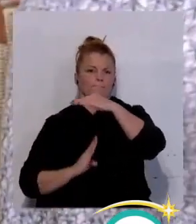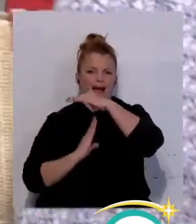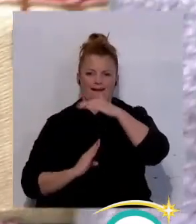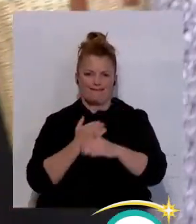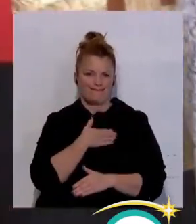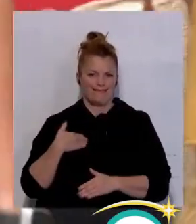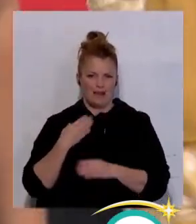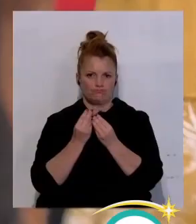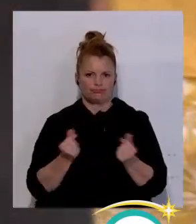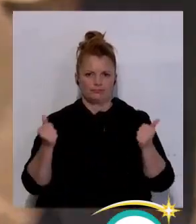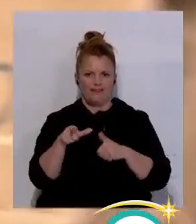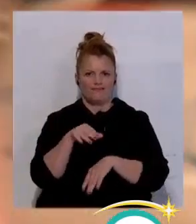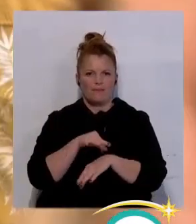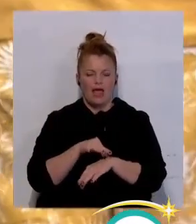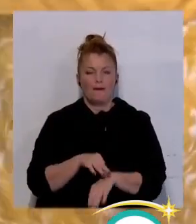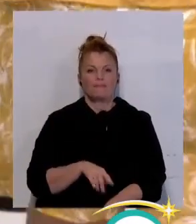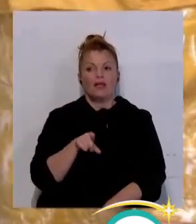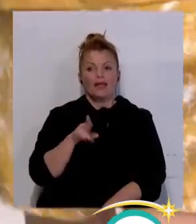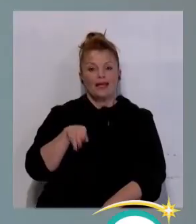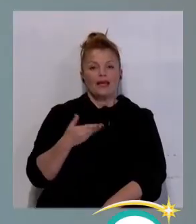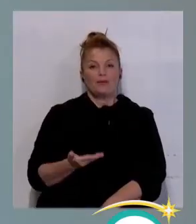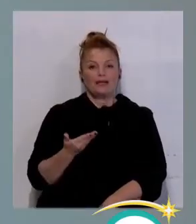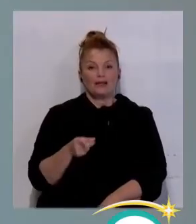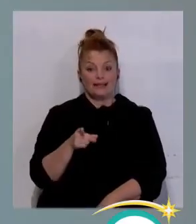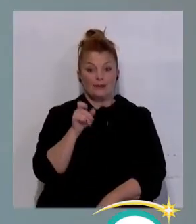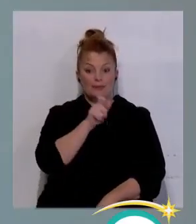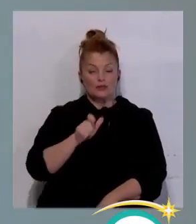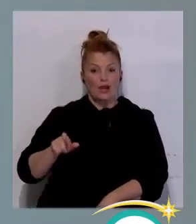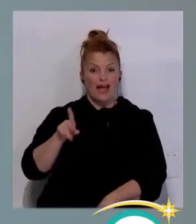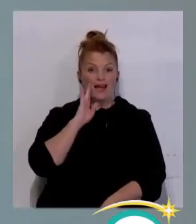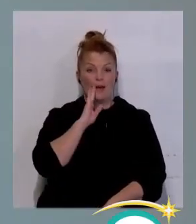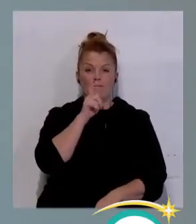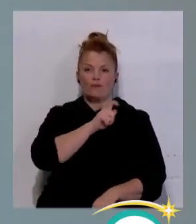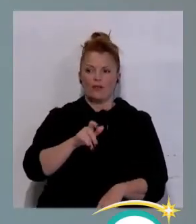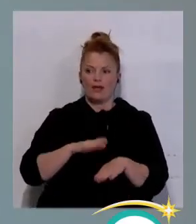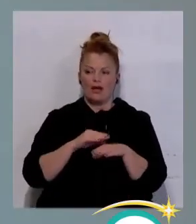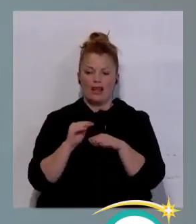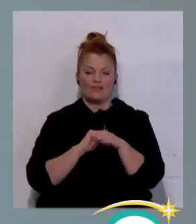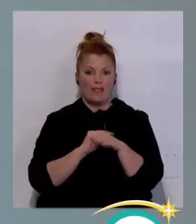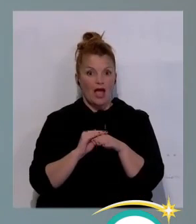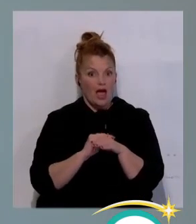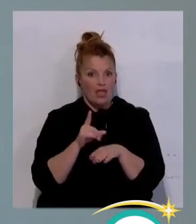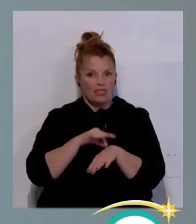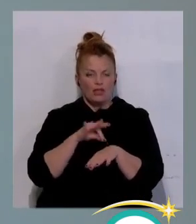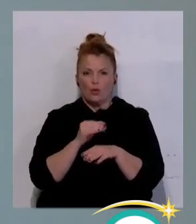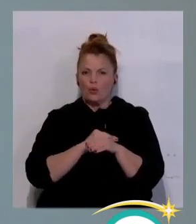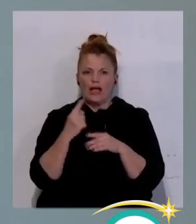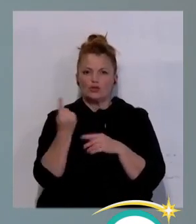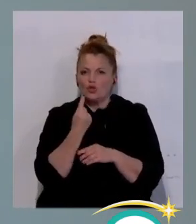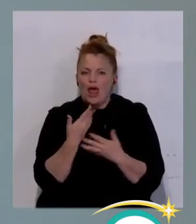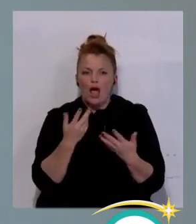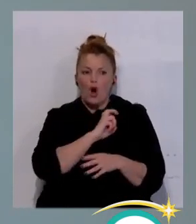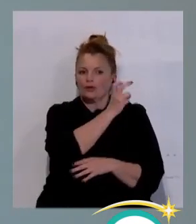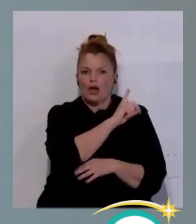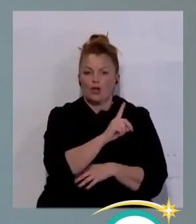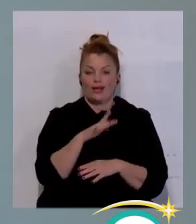enfermedad. Muy importante que en una parte de esas personas, de esa población, la enfermedad se cura sola, en otra no.